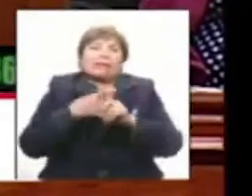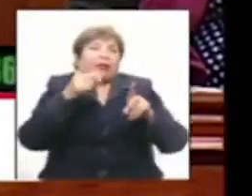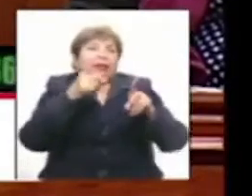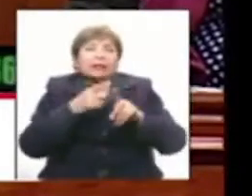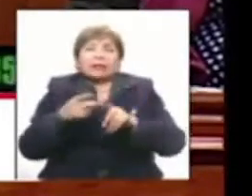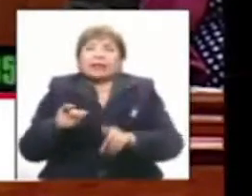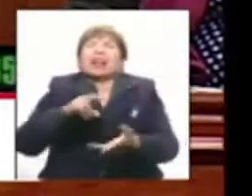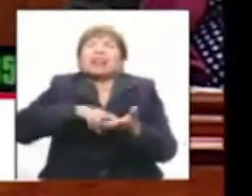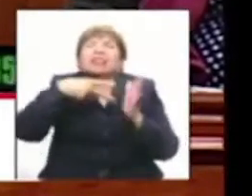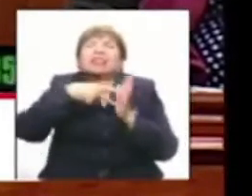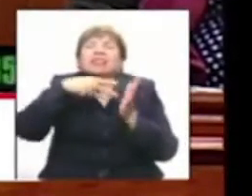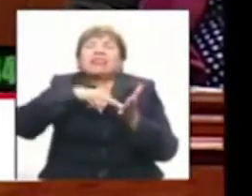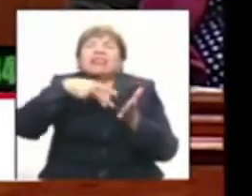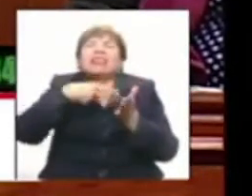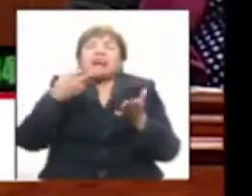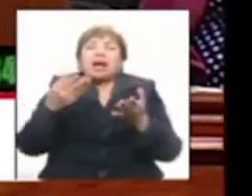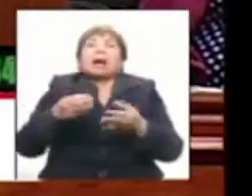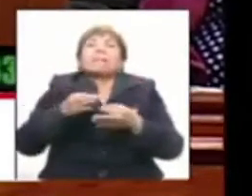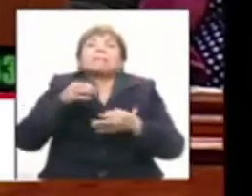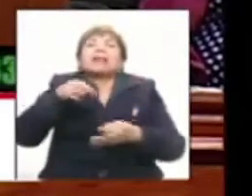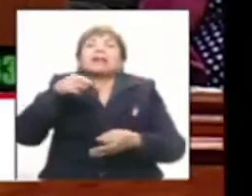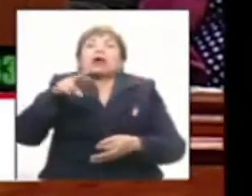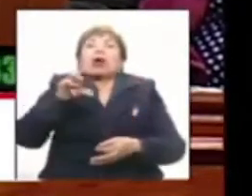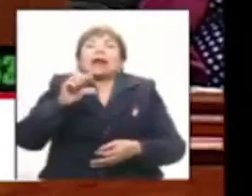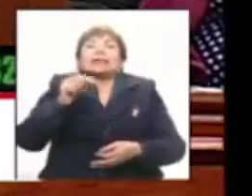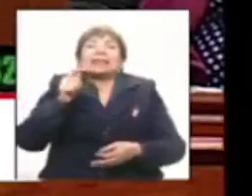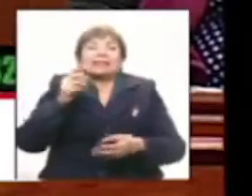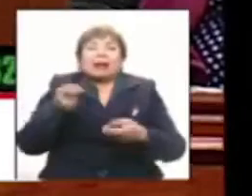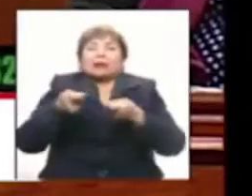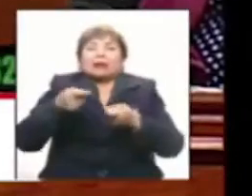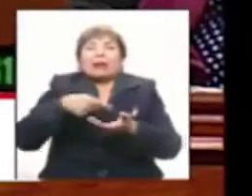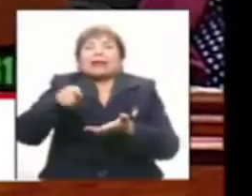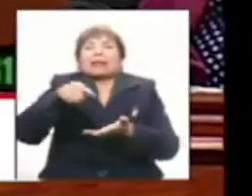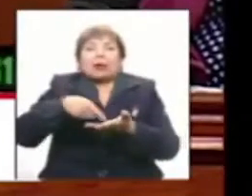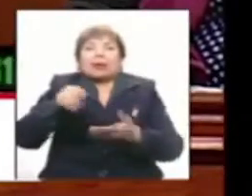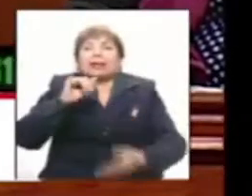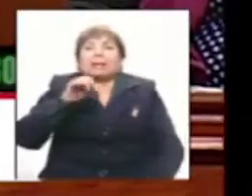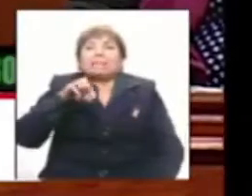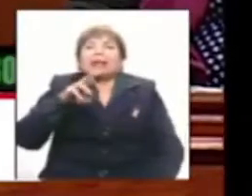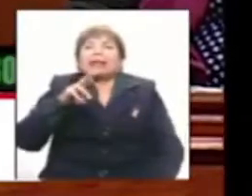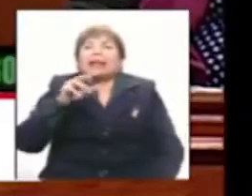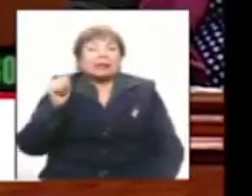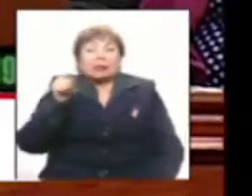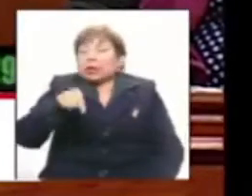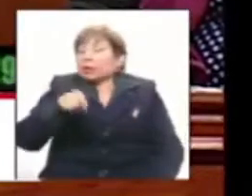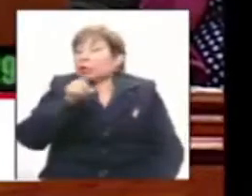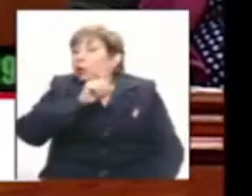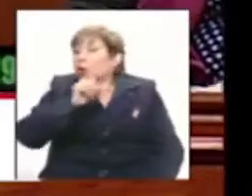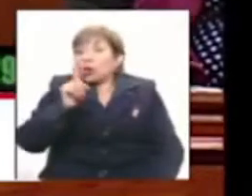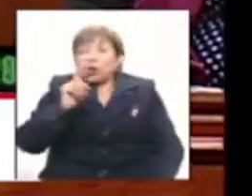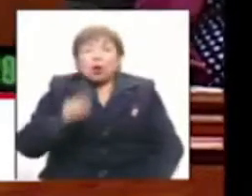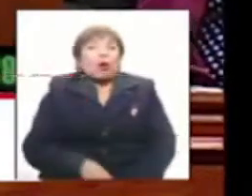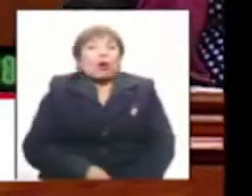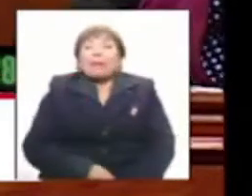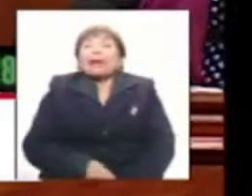diferencien, por favor, qué significa esa prerrogativa de no estar sujeto a mandato imperativo. Eso no se aplica acá.